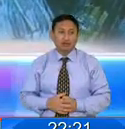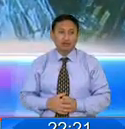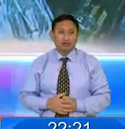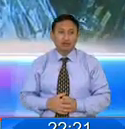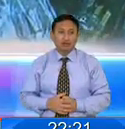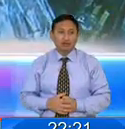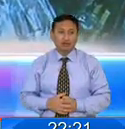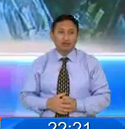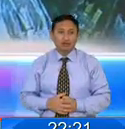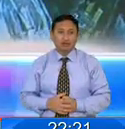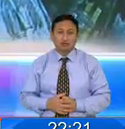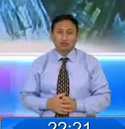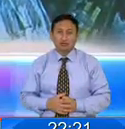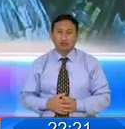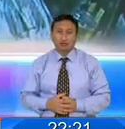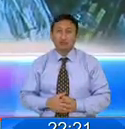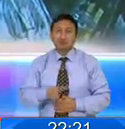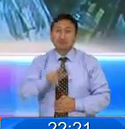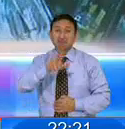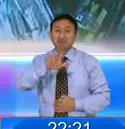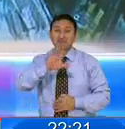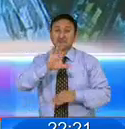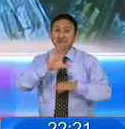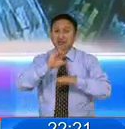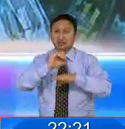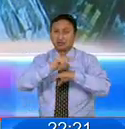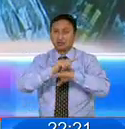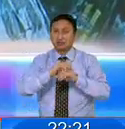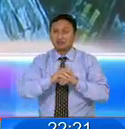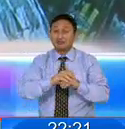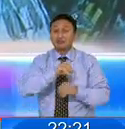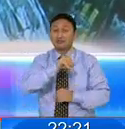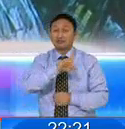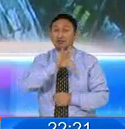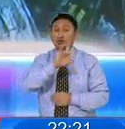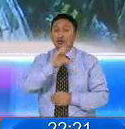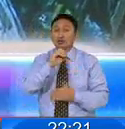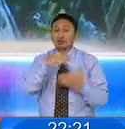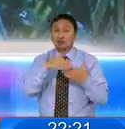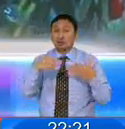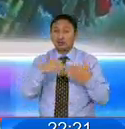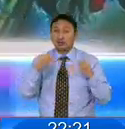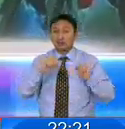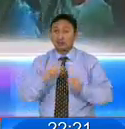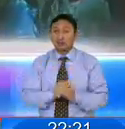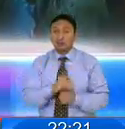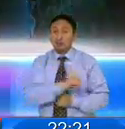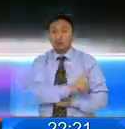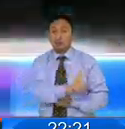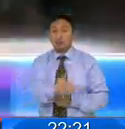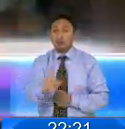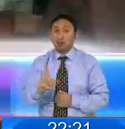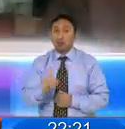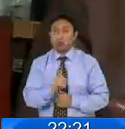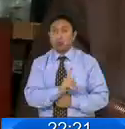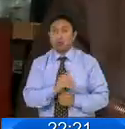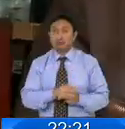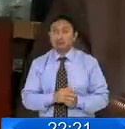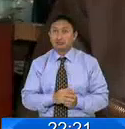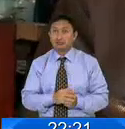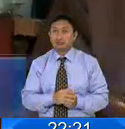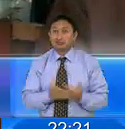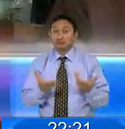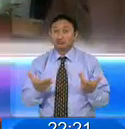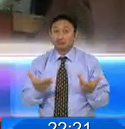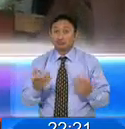sorprendente. En apenas 30 segundos o menos se apodera de $180 y sale sin contratiempos. No es mucho, pero es